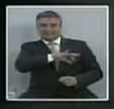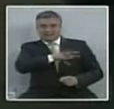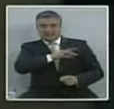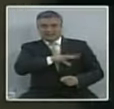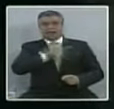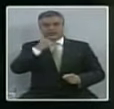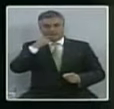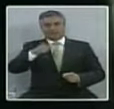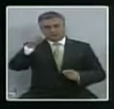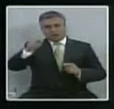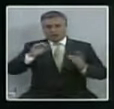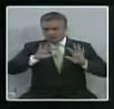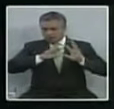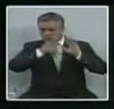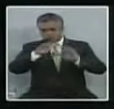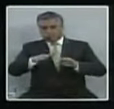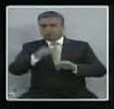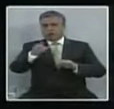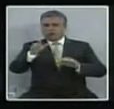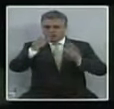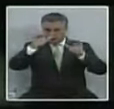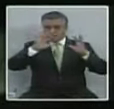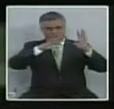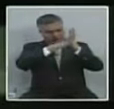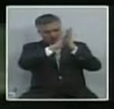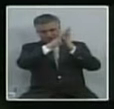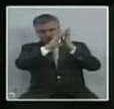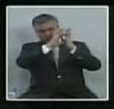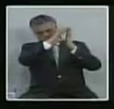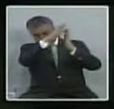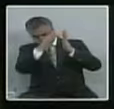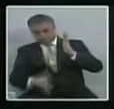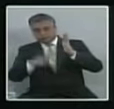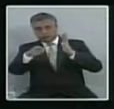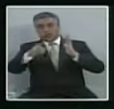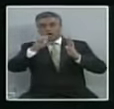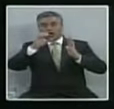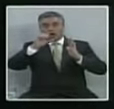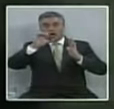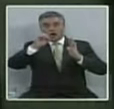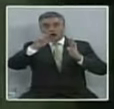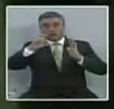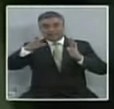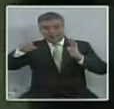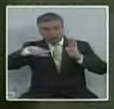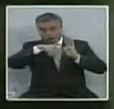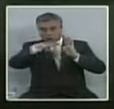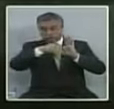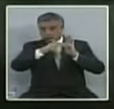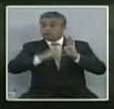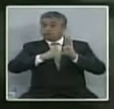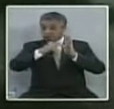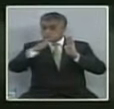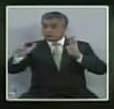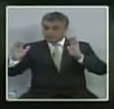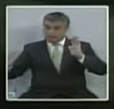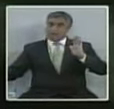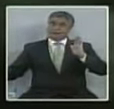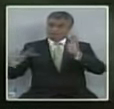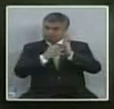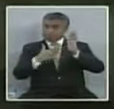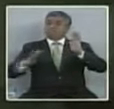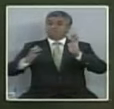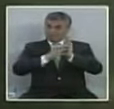costero acantilado, es un gran farellón que cae radicalmente en el océano, lo más probable es que en ese tipo de ambientes las alturas de tsunami han sido